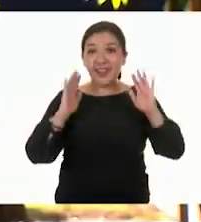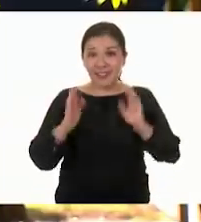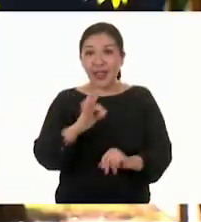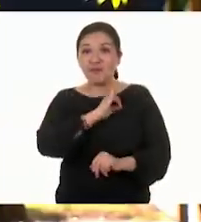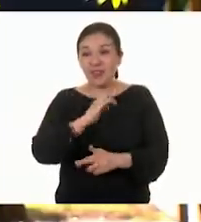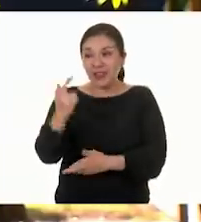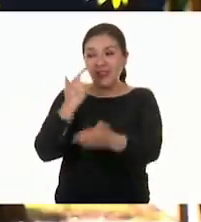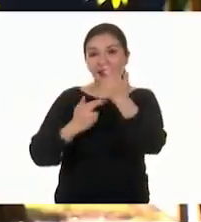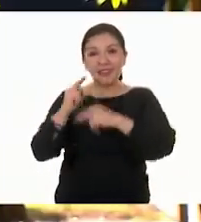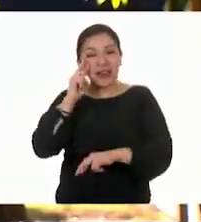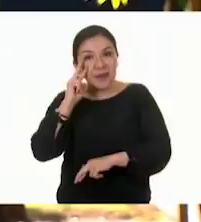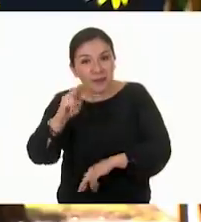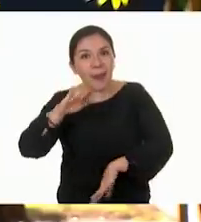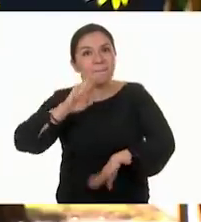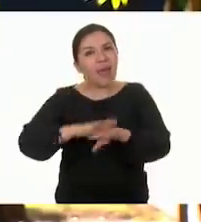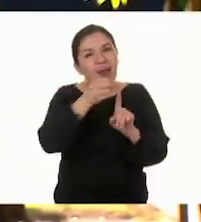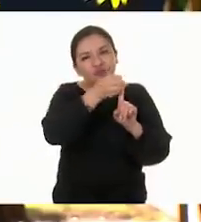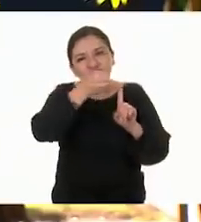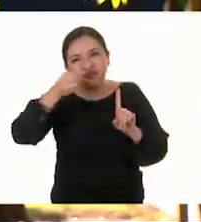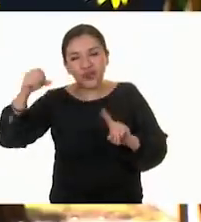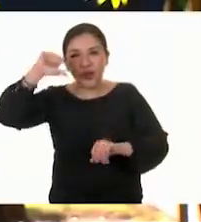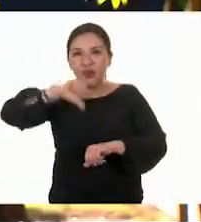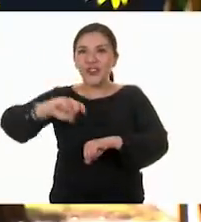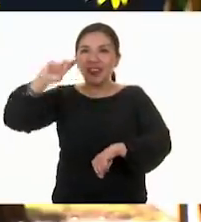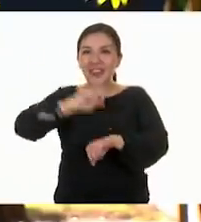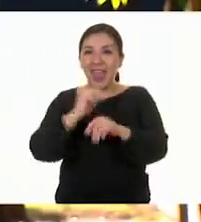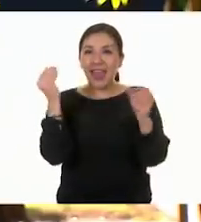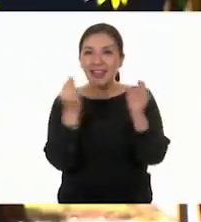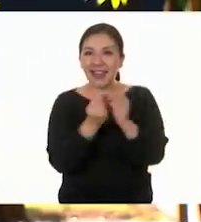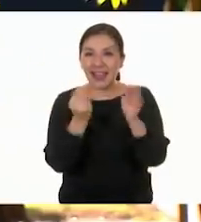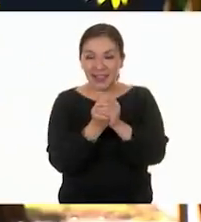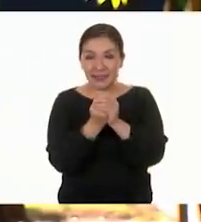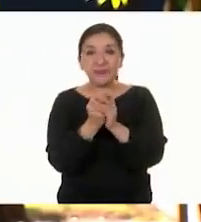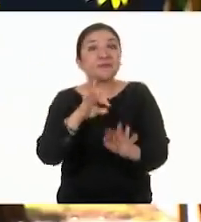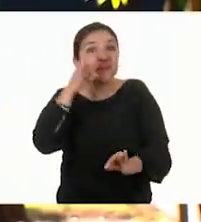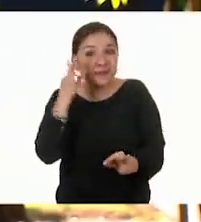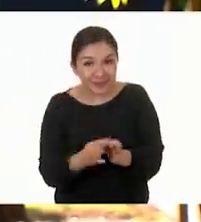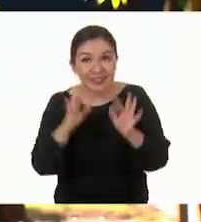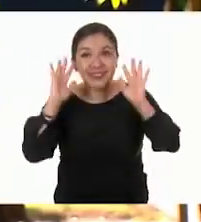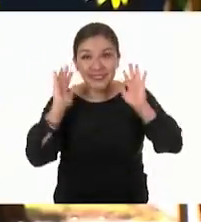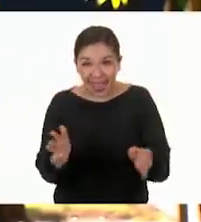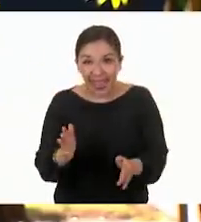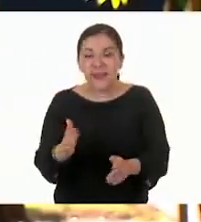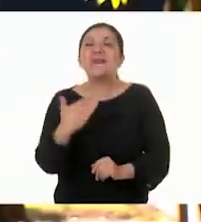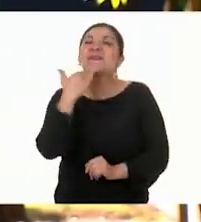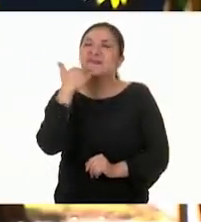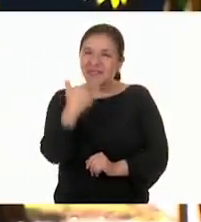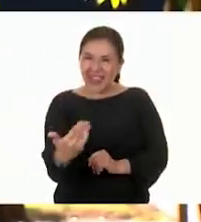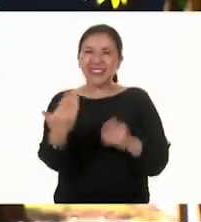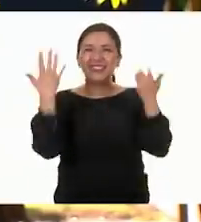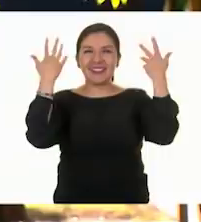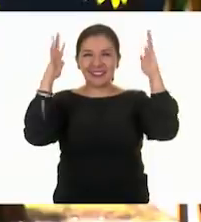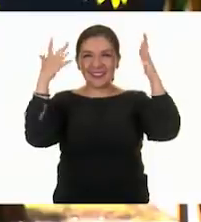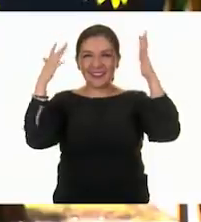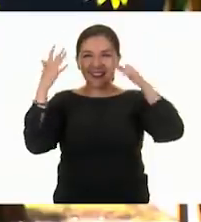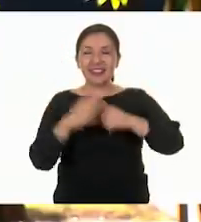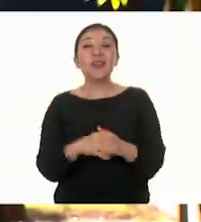es momento de seguir con el programa de hoy. ¿Listas? ¿Listos?